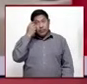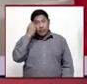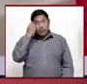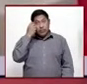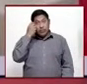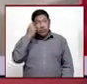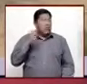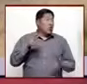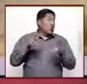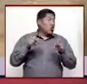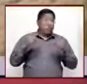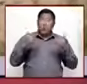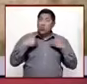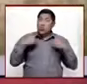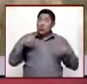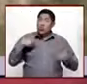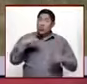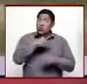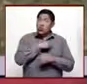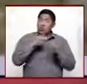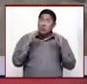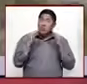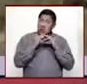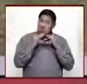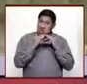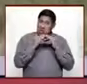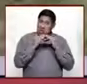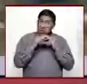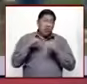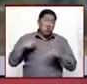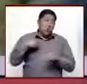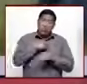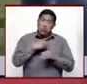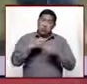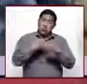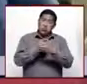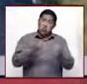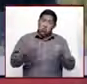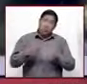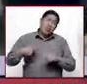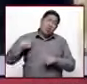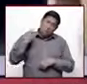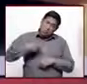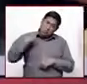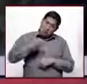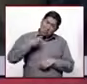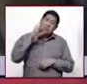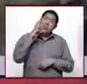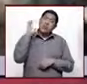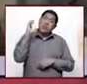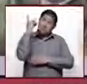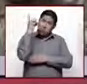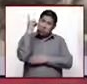Nosotros no tenemos casa, nosotros vivimos en alquiler, de aquí estamos pagando 600.